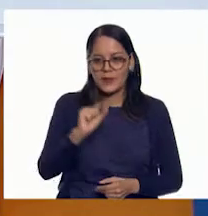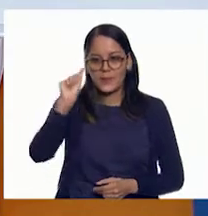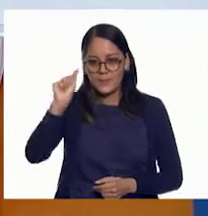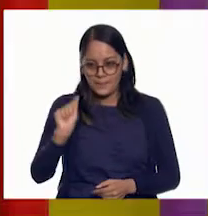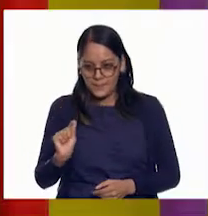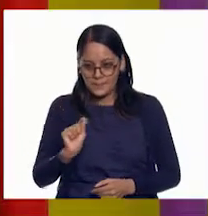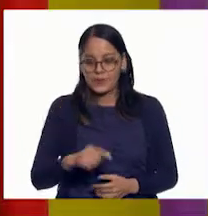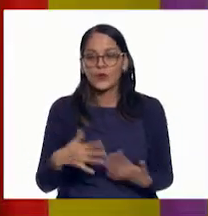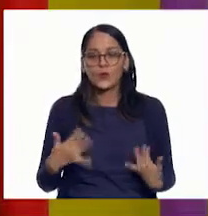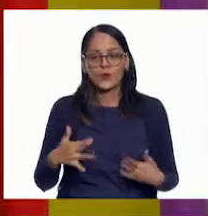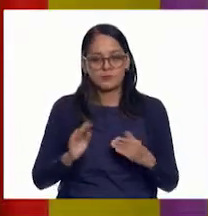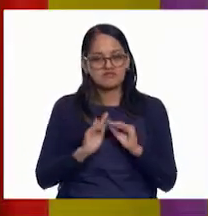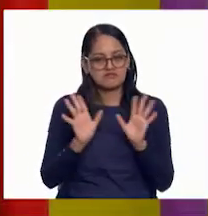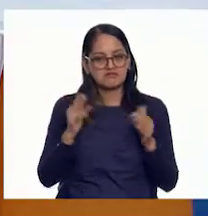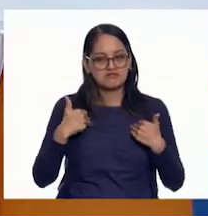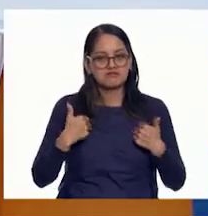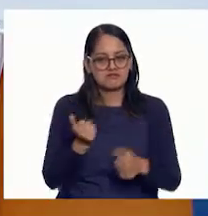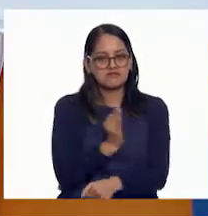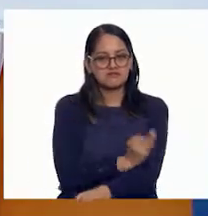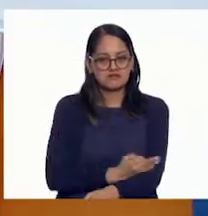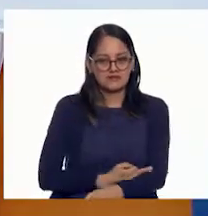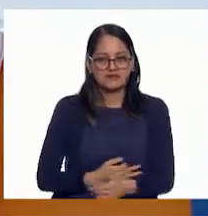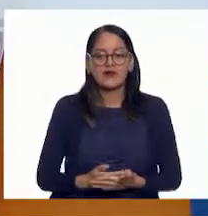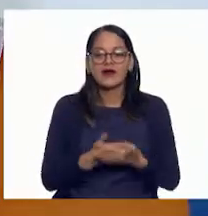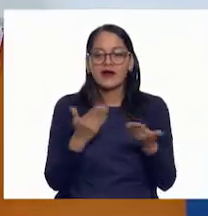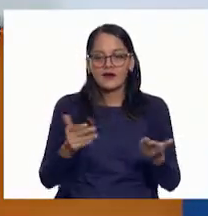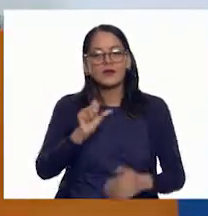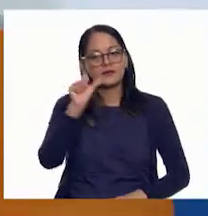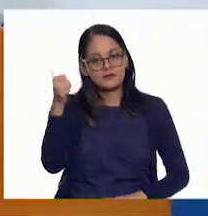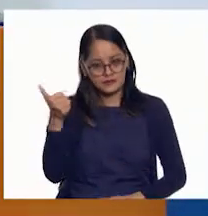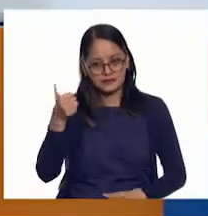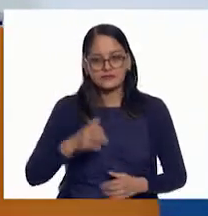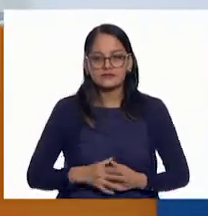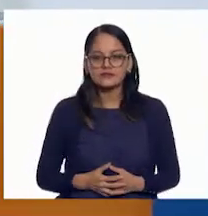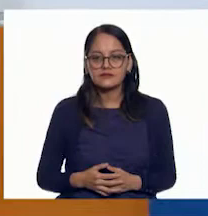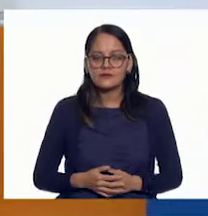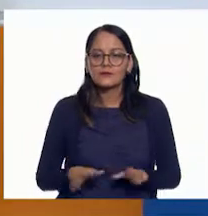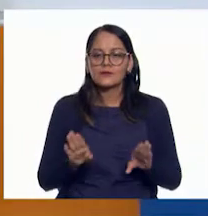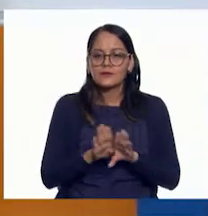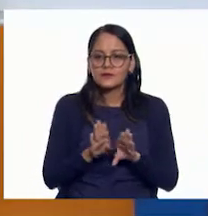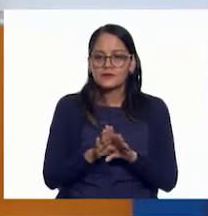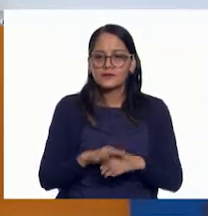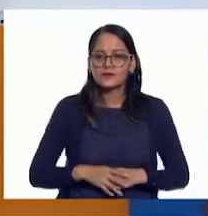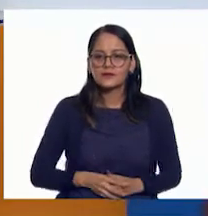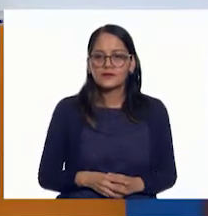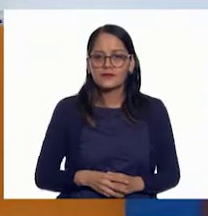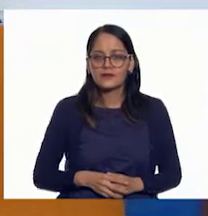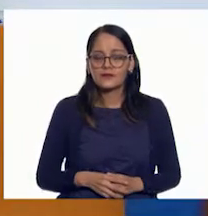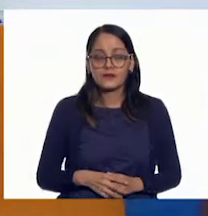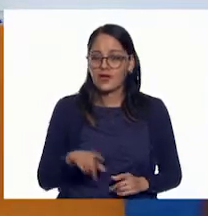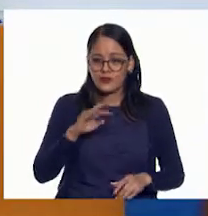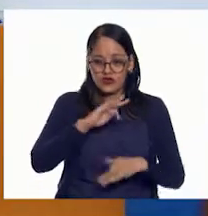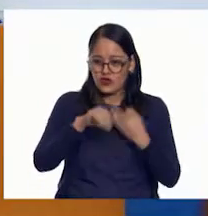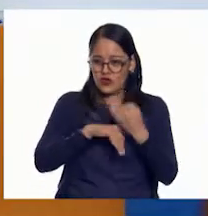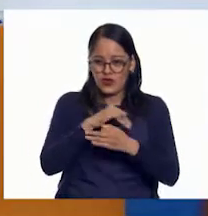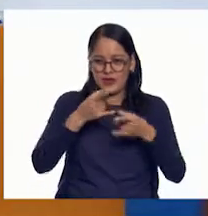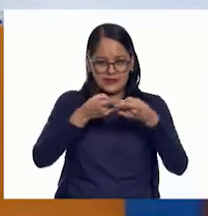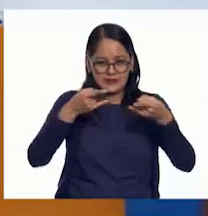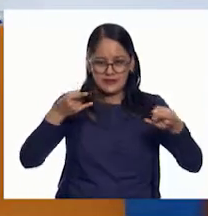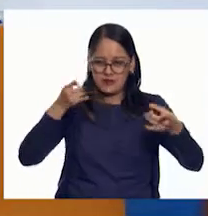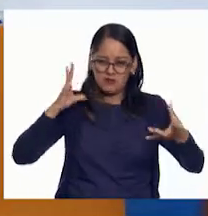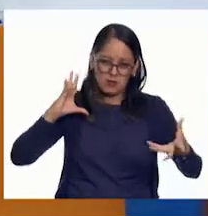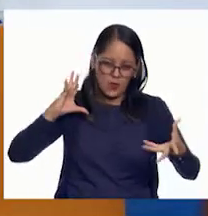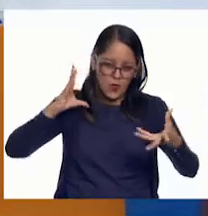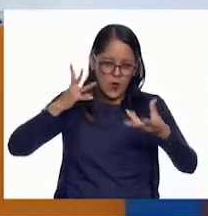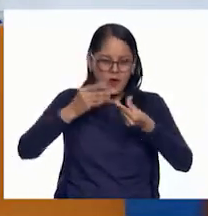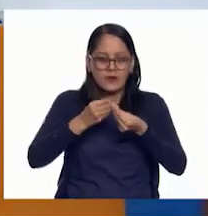quedando bastante claro, maestra. Ahora voy a mostrarles cómo quedaría todo nuestro cuento